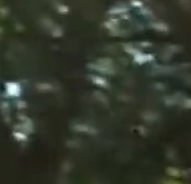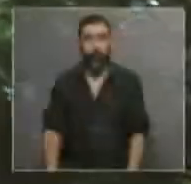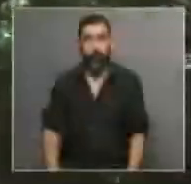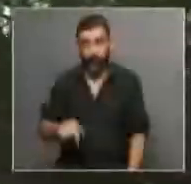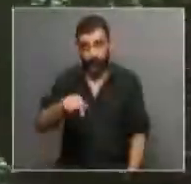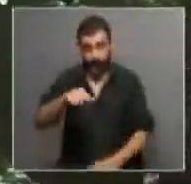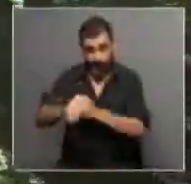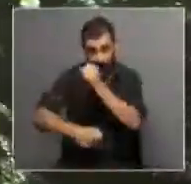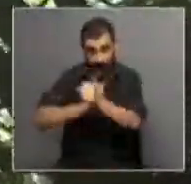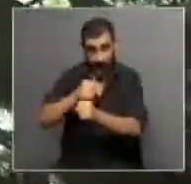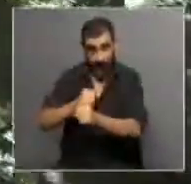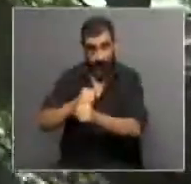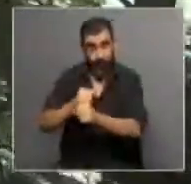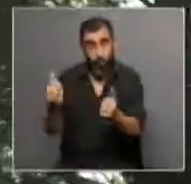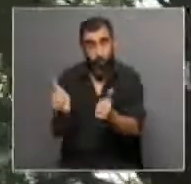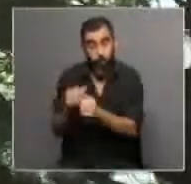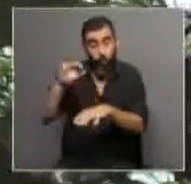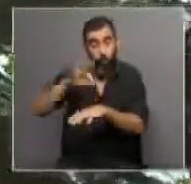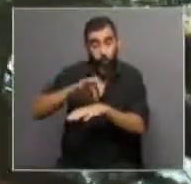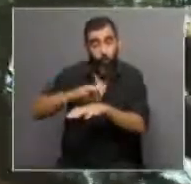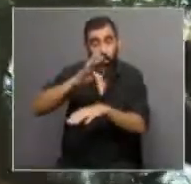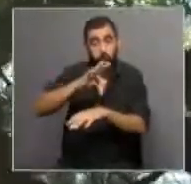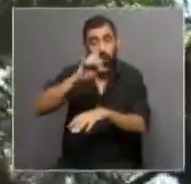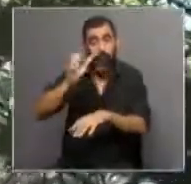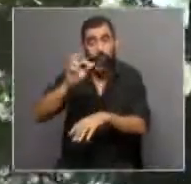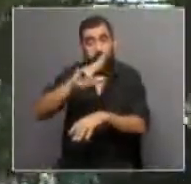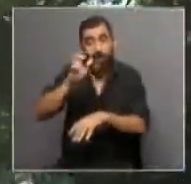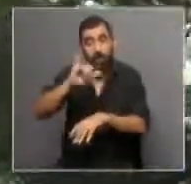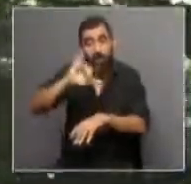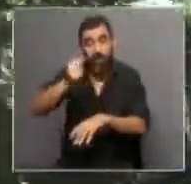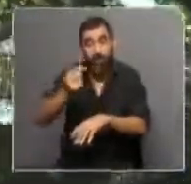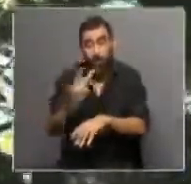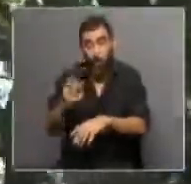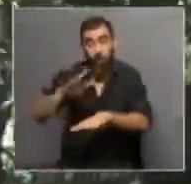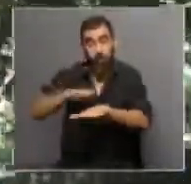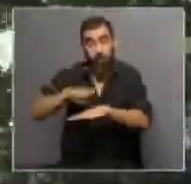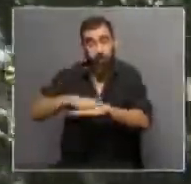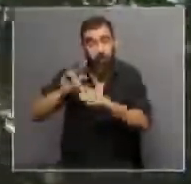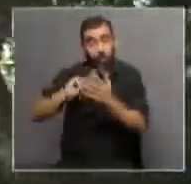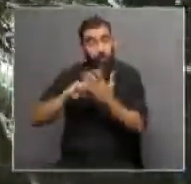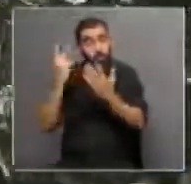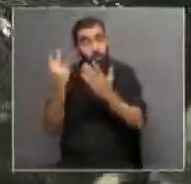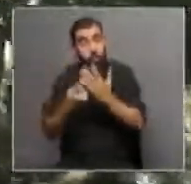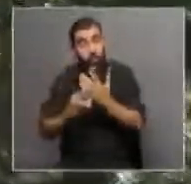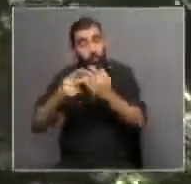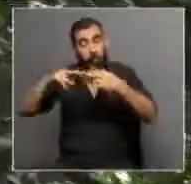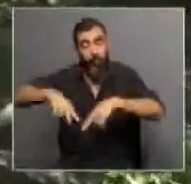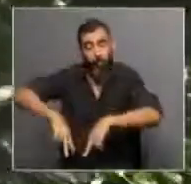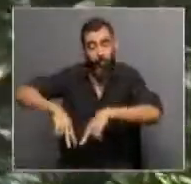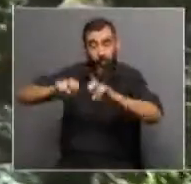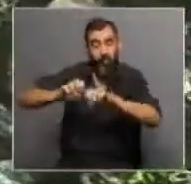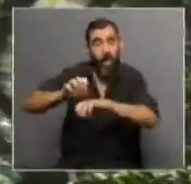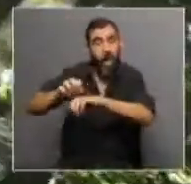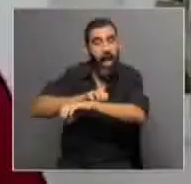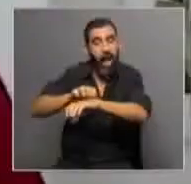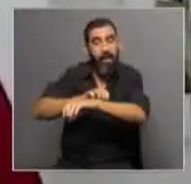Este año, junto con el doctor Fernando Ferreira, somos responsables de un proyecto CSIC que está comenzando para estudiar justamente los